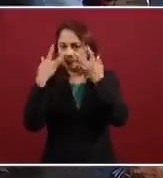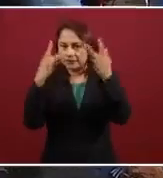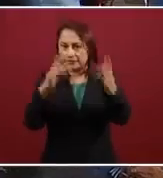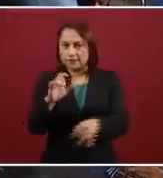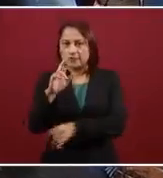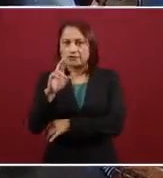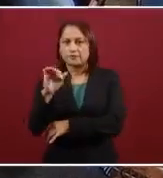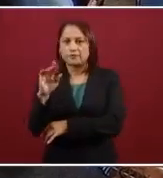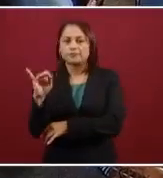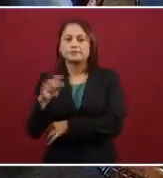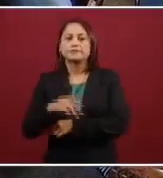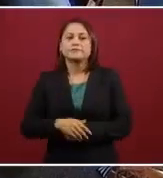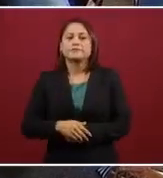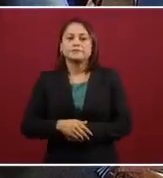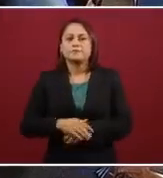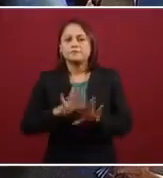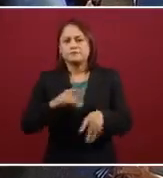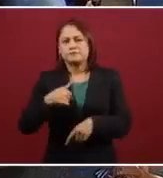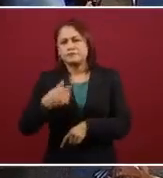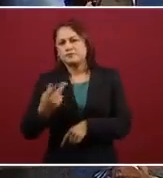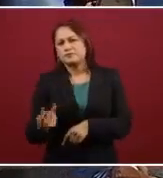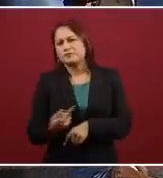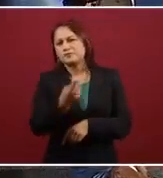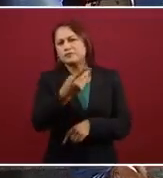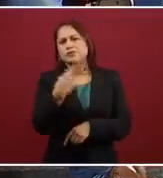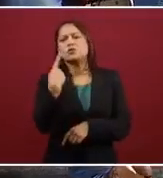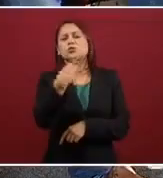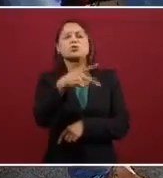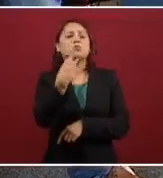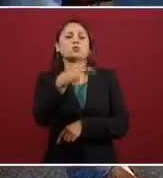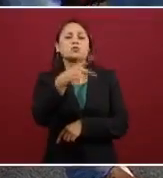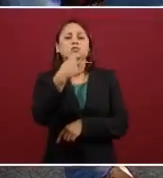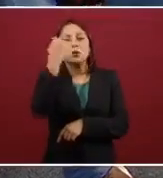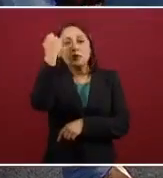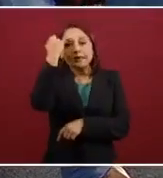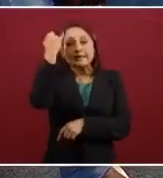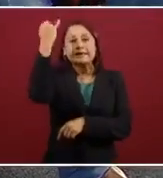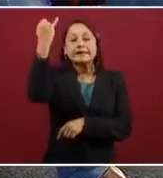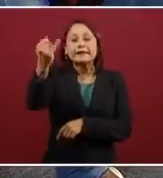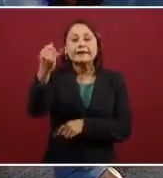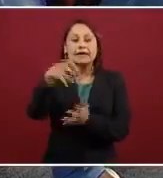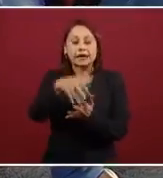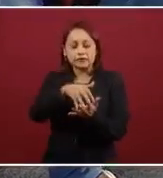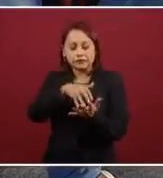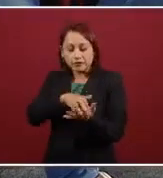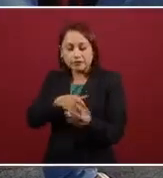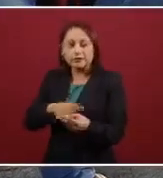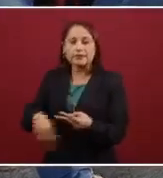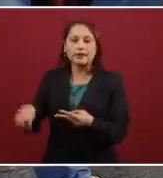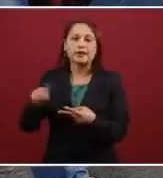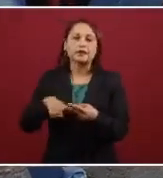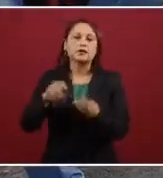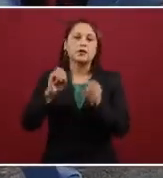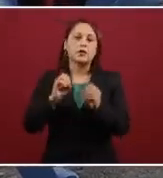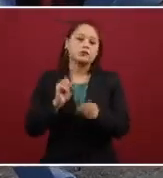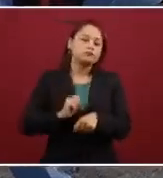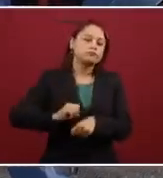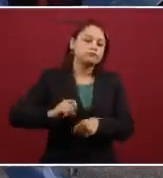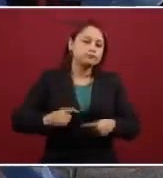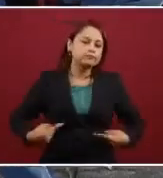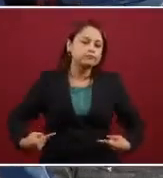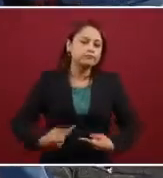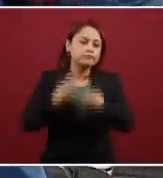su discurso de austeridad y de cero conflicto de interés, a lo que él está denunciando, si no va en contra de la idea de la